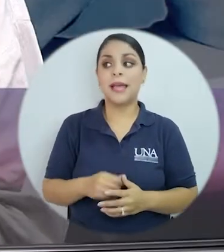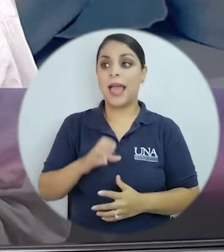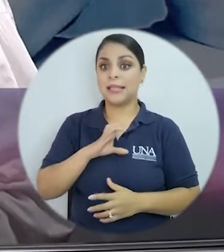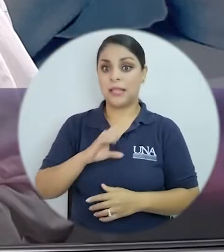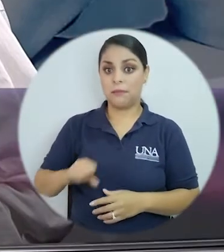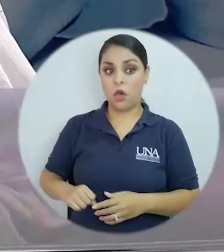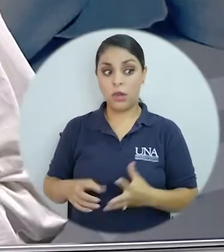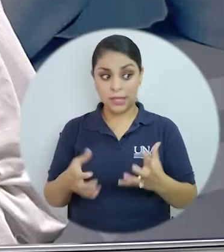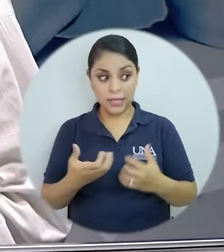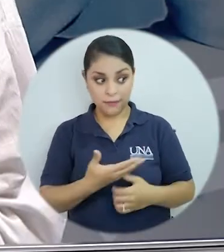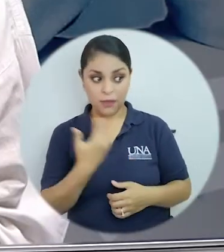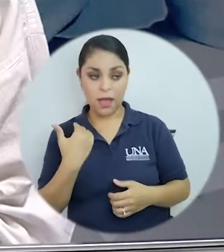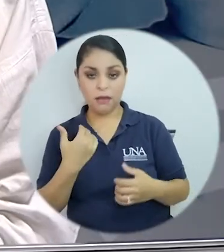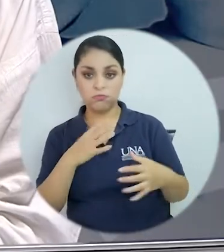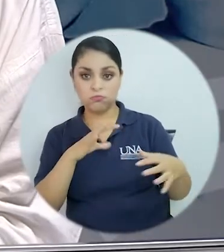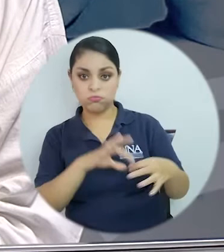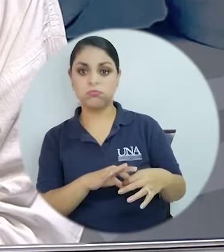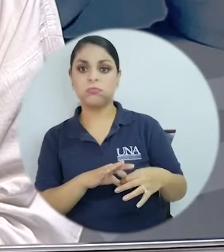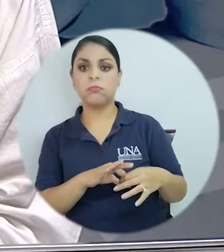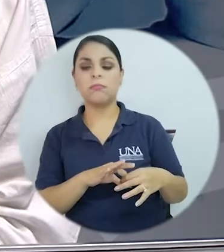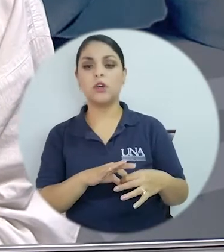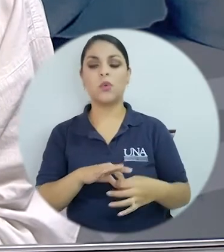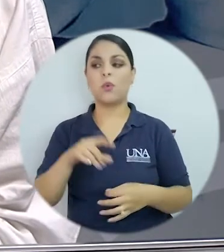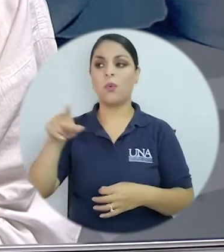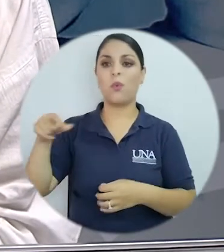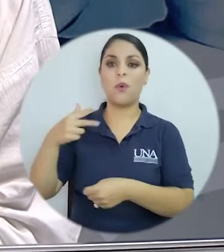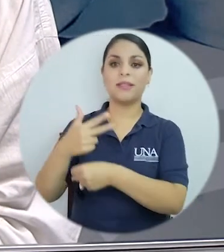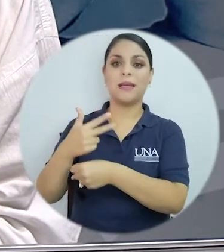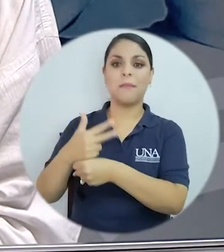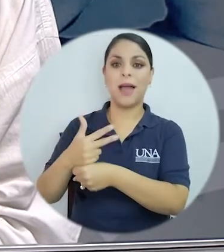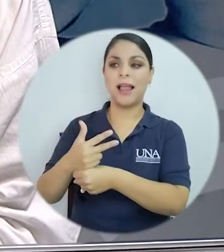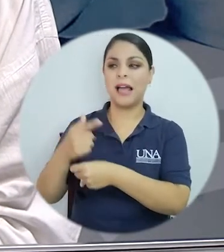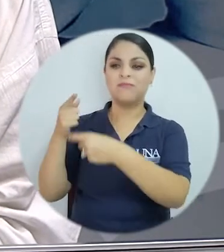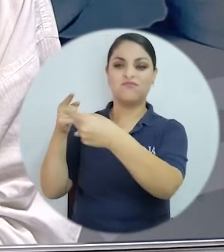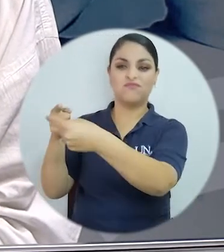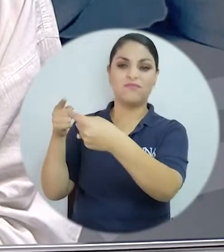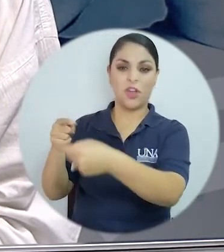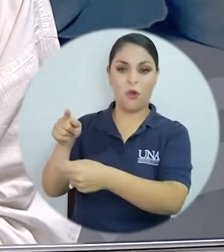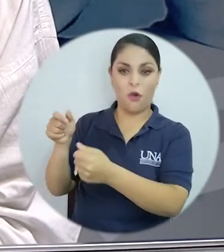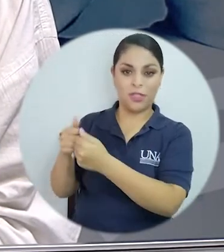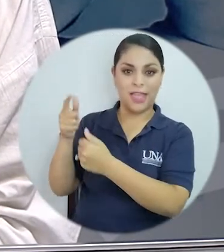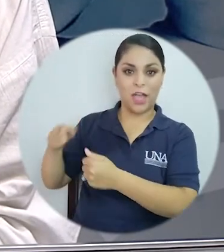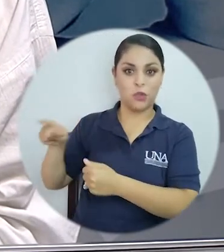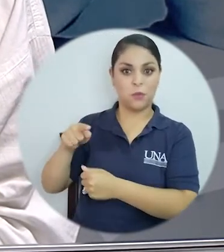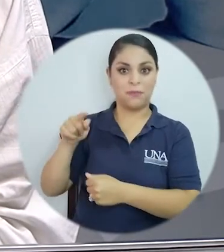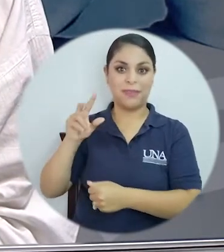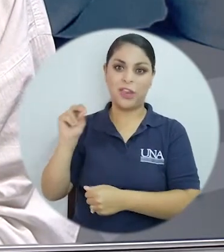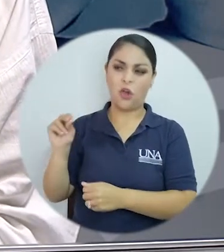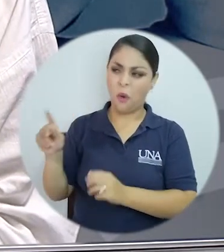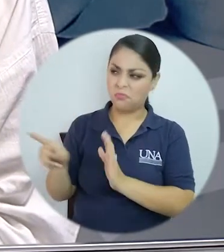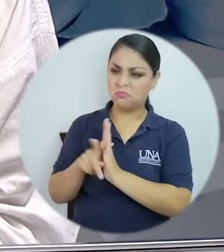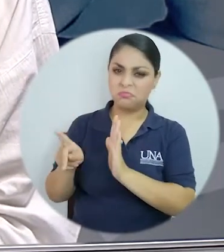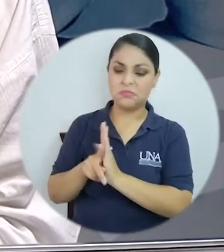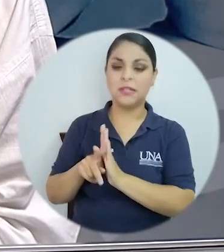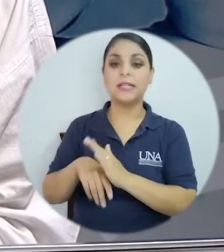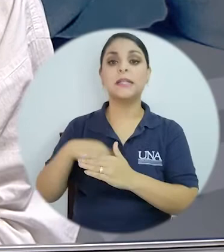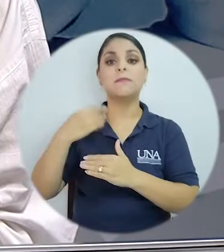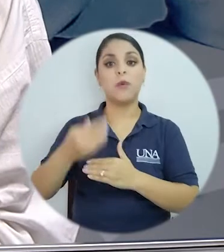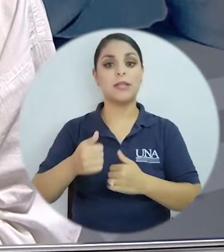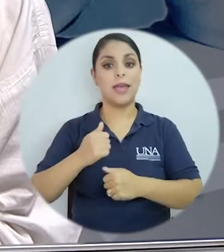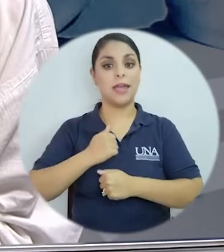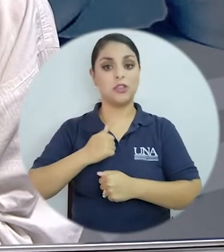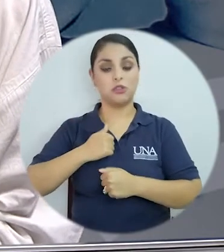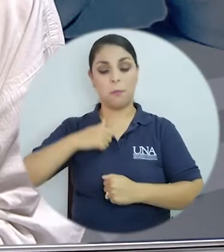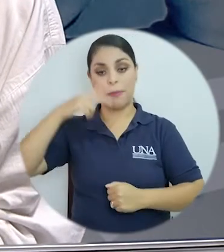El Salvador lo pretendió, los militares de Guatemala le hicieron su problema, y luego el ejército mexicano, que venía a